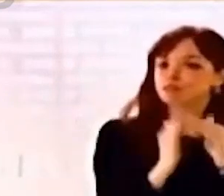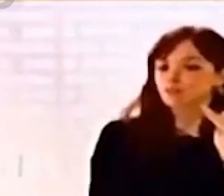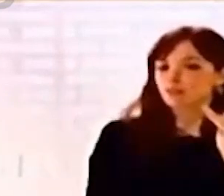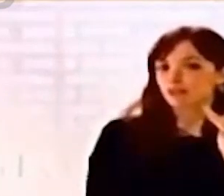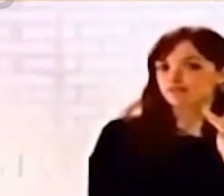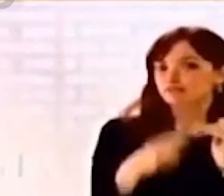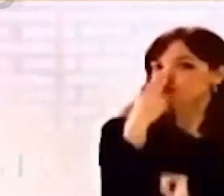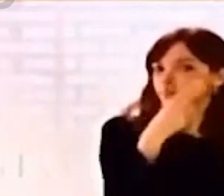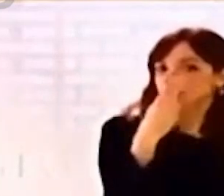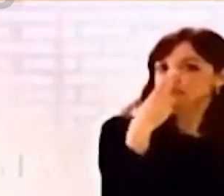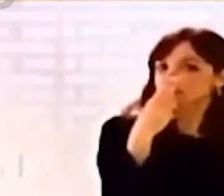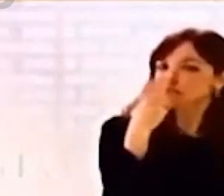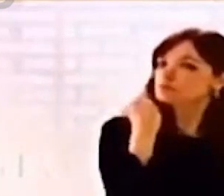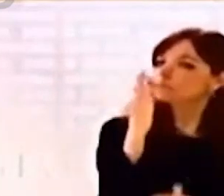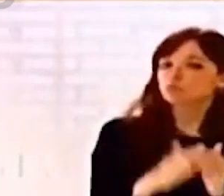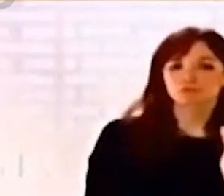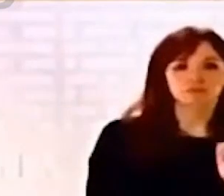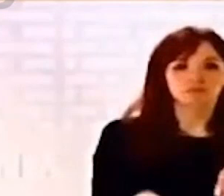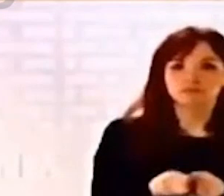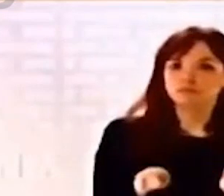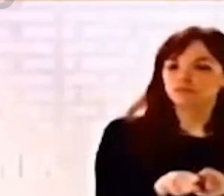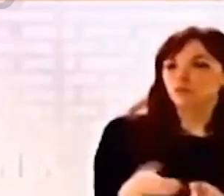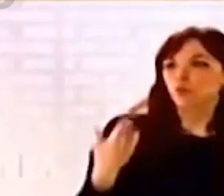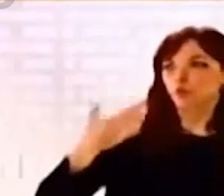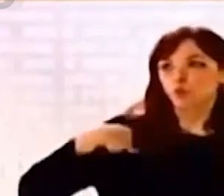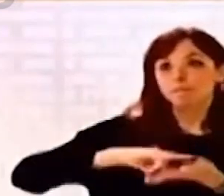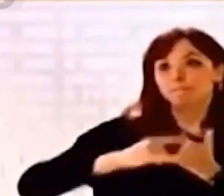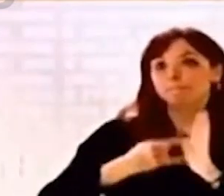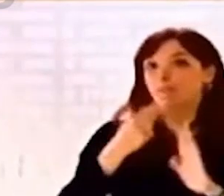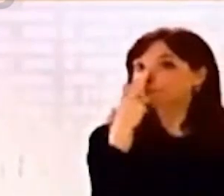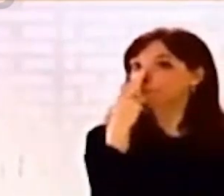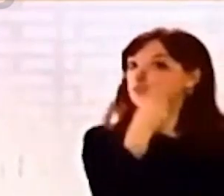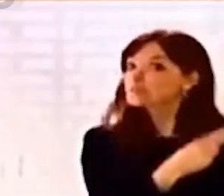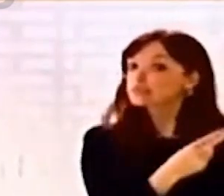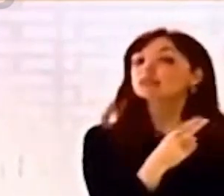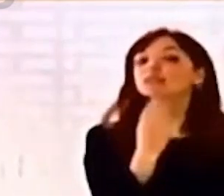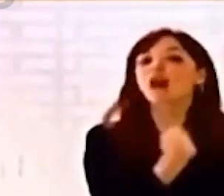de visitas como estaba planteado en el plan de visitas de la navidad